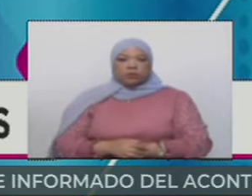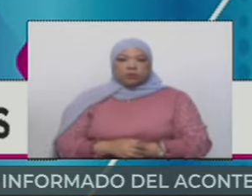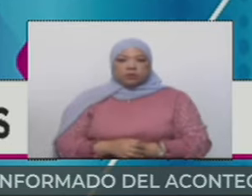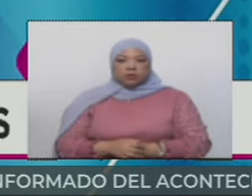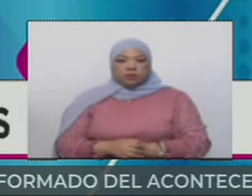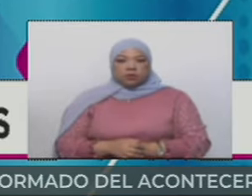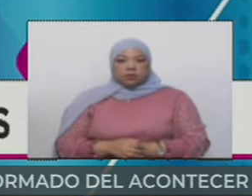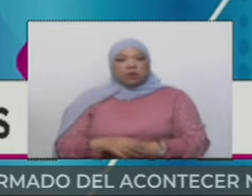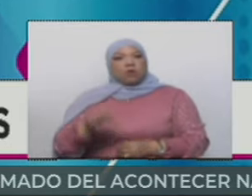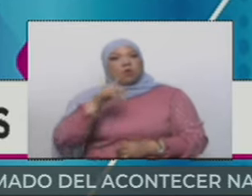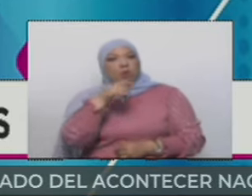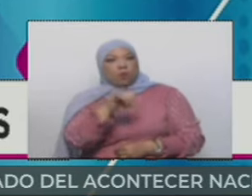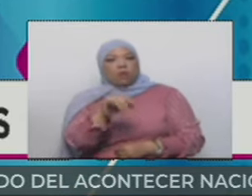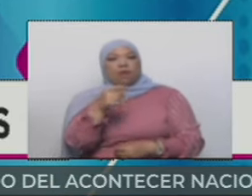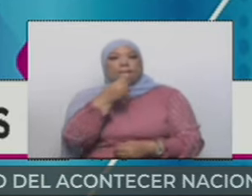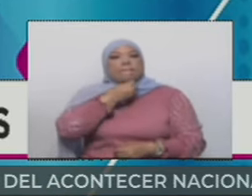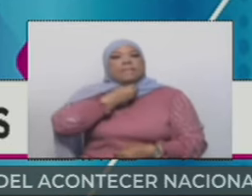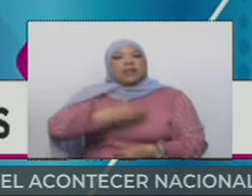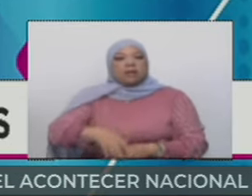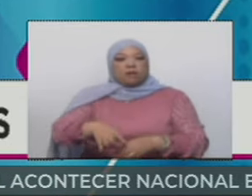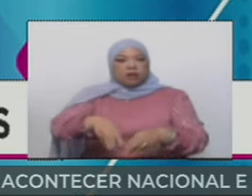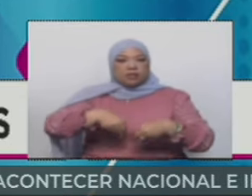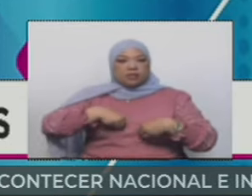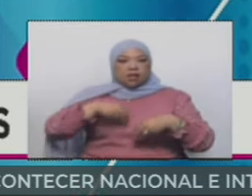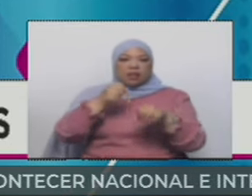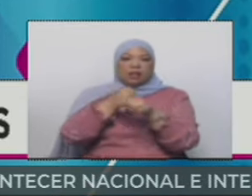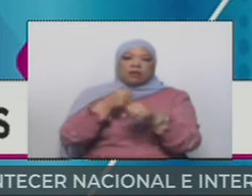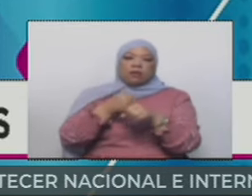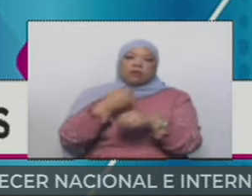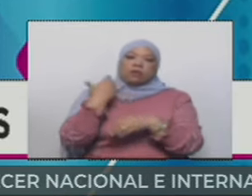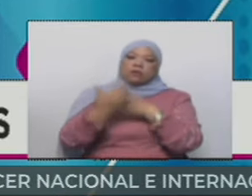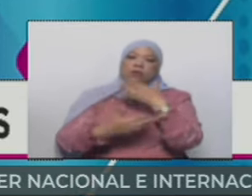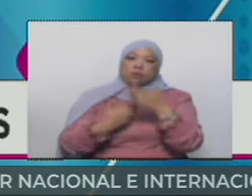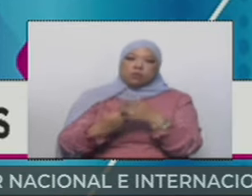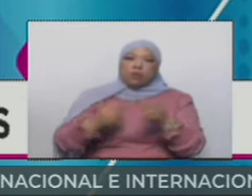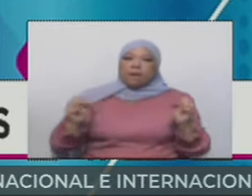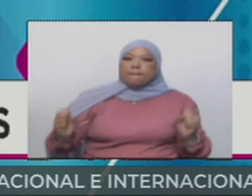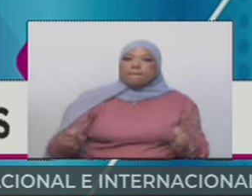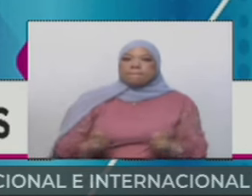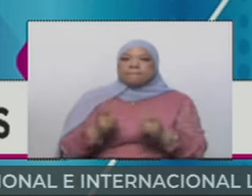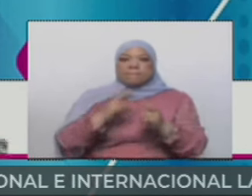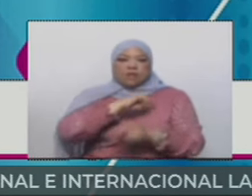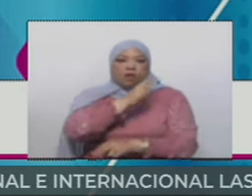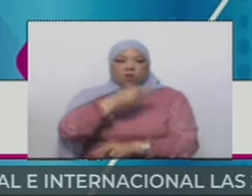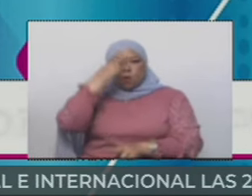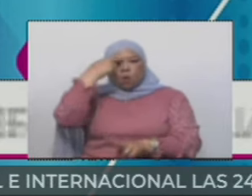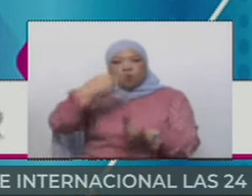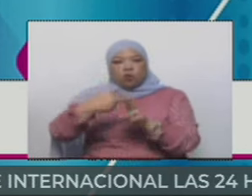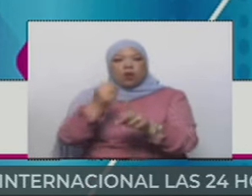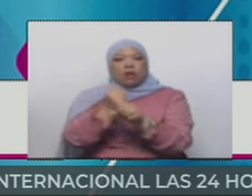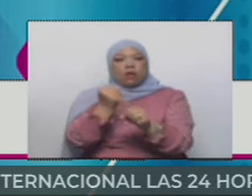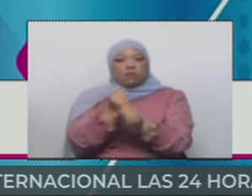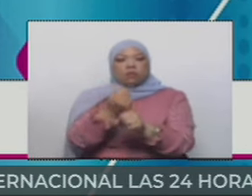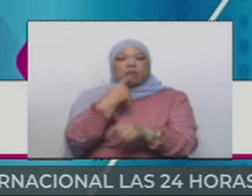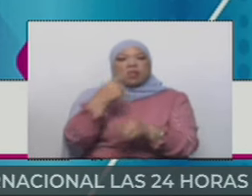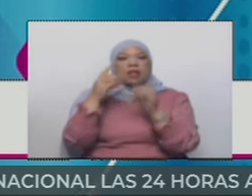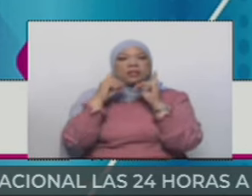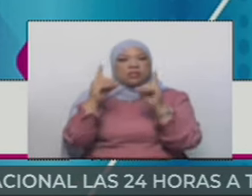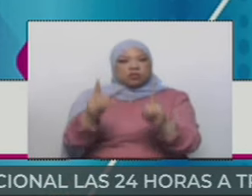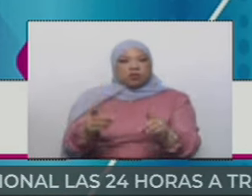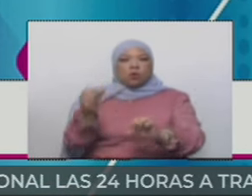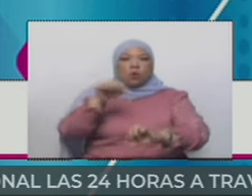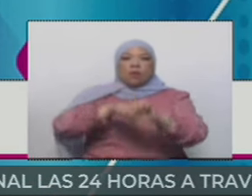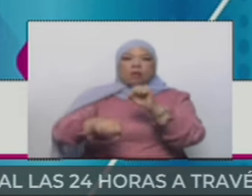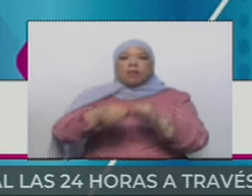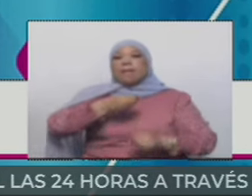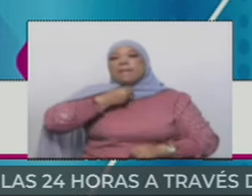Y cuando nos ha tocado perder, reconocemos, tenemos la valentía, el honor y la moral para decir,